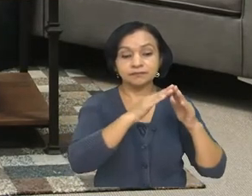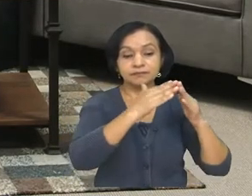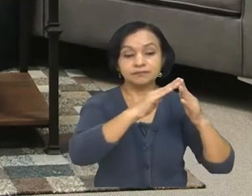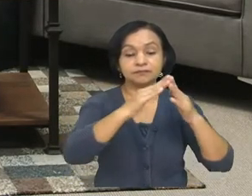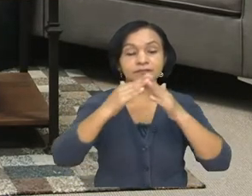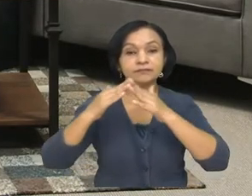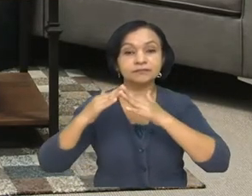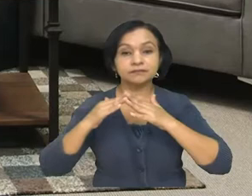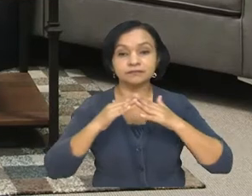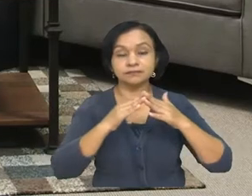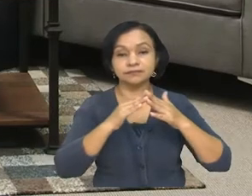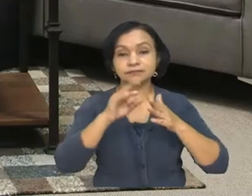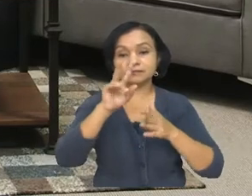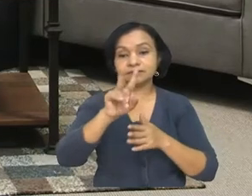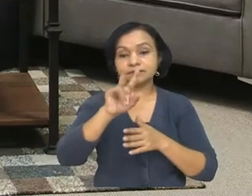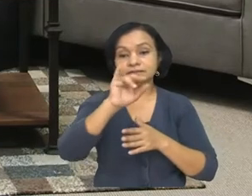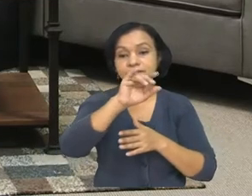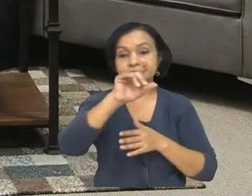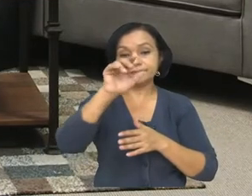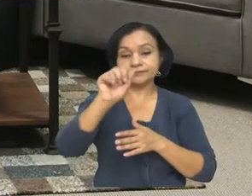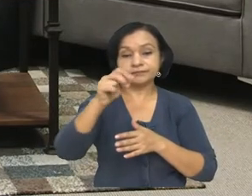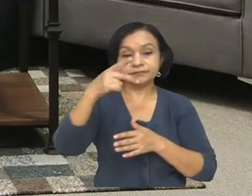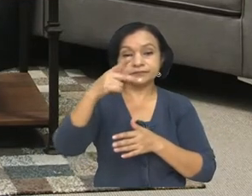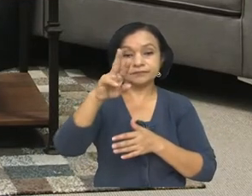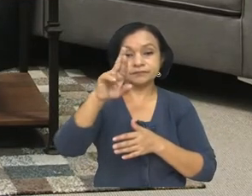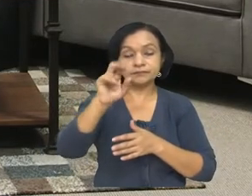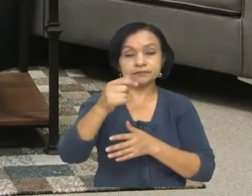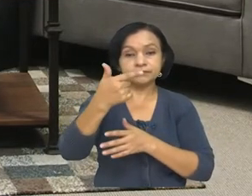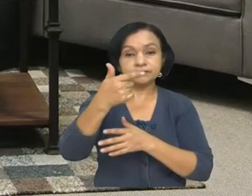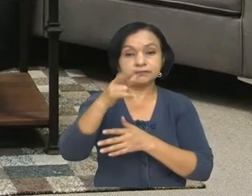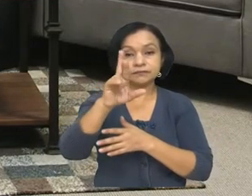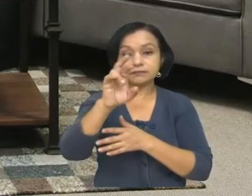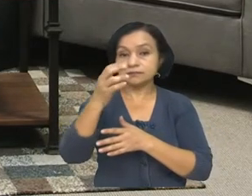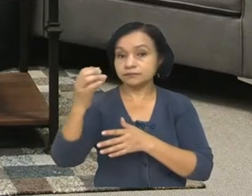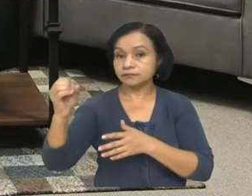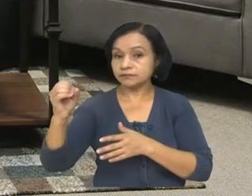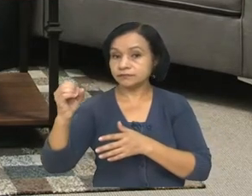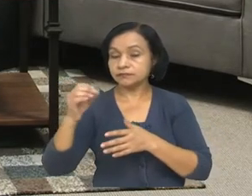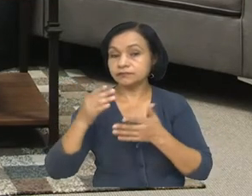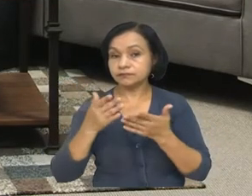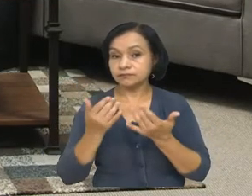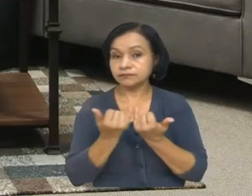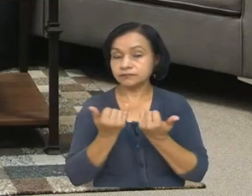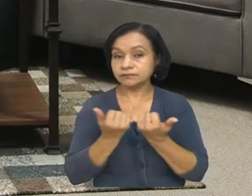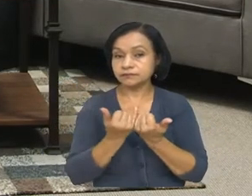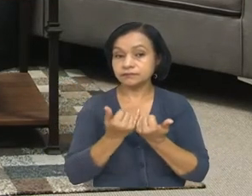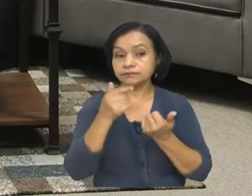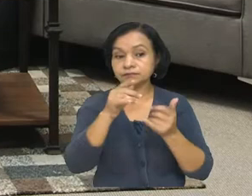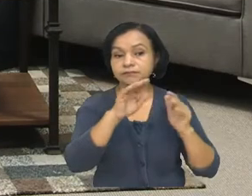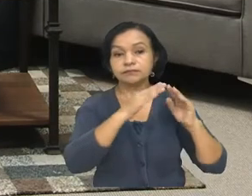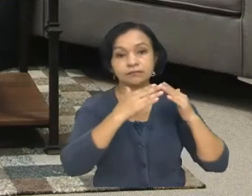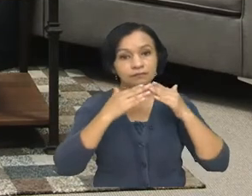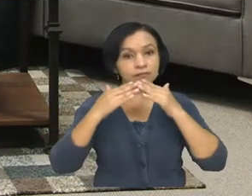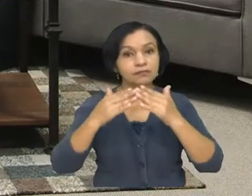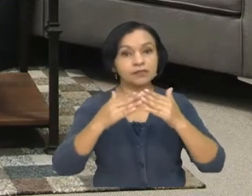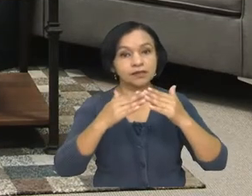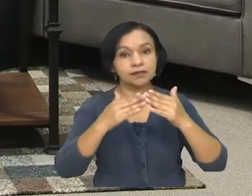aledaños de Villa Progreso. Y ya pues que Villa Progreso en sí fue un barrio